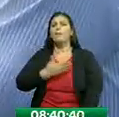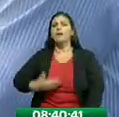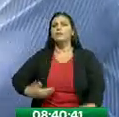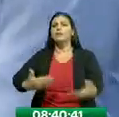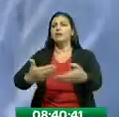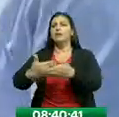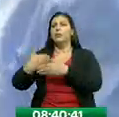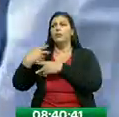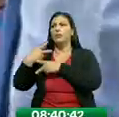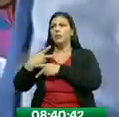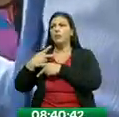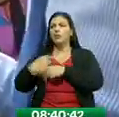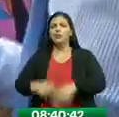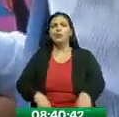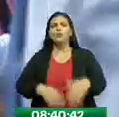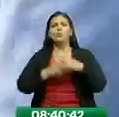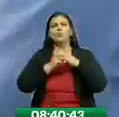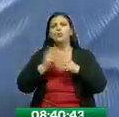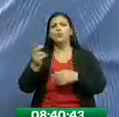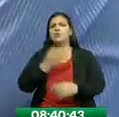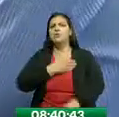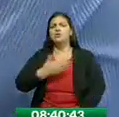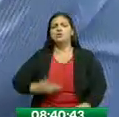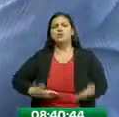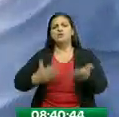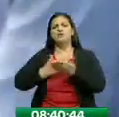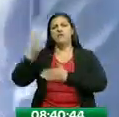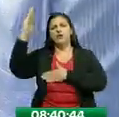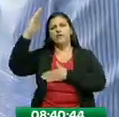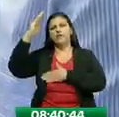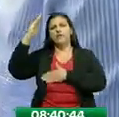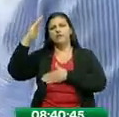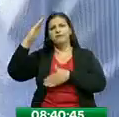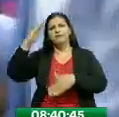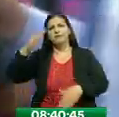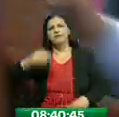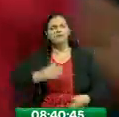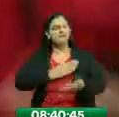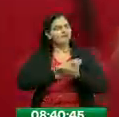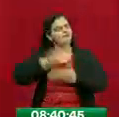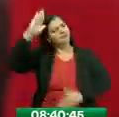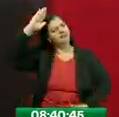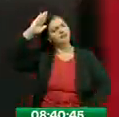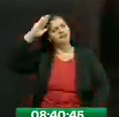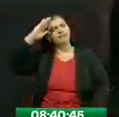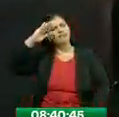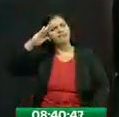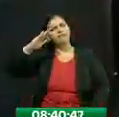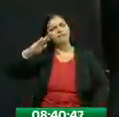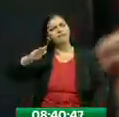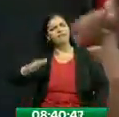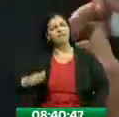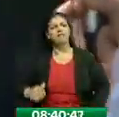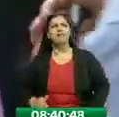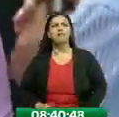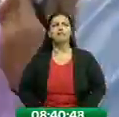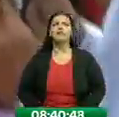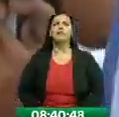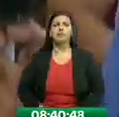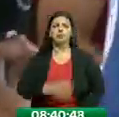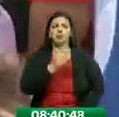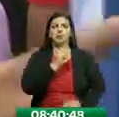Es lo único que ustedes piden. Que se vaya. Trabajar puntualmente, ¿no? Que se vaya el presidente. Muchas gracias. Buenos